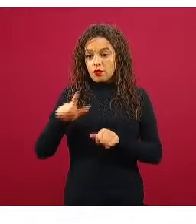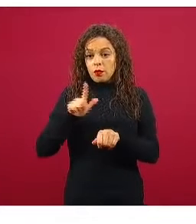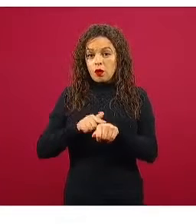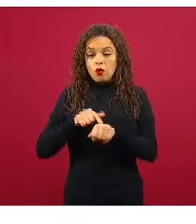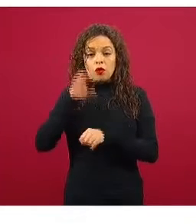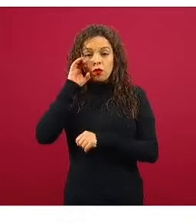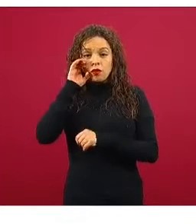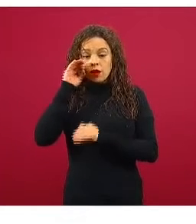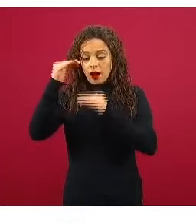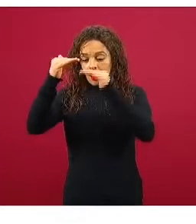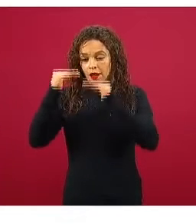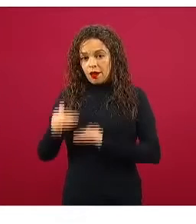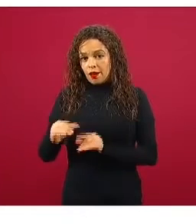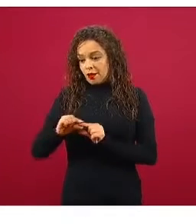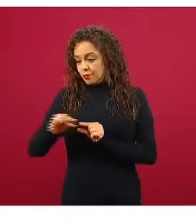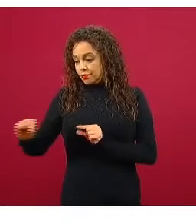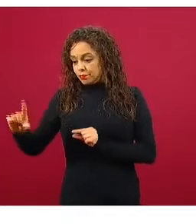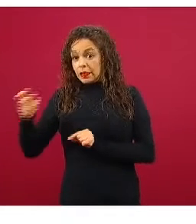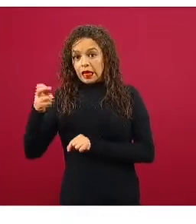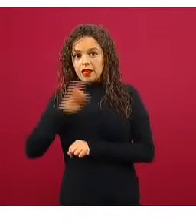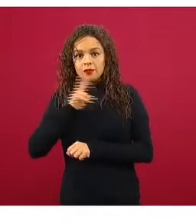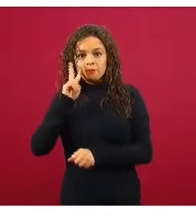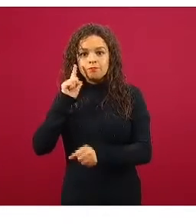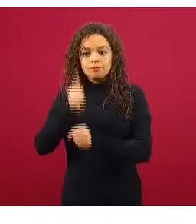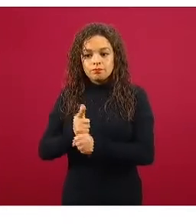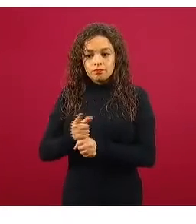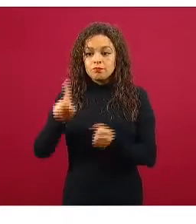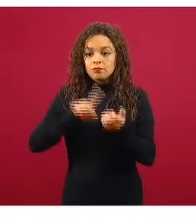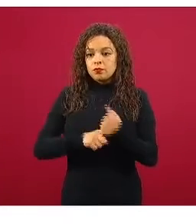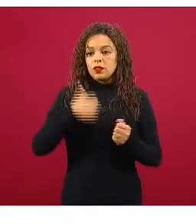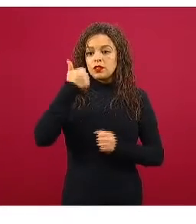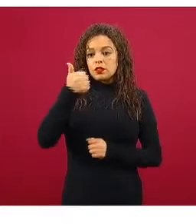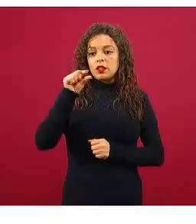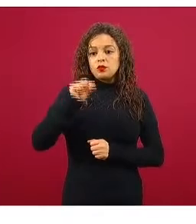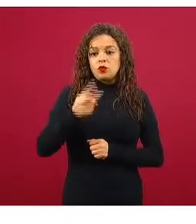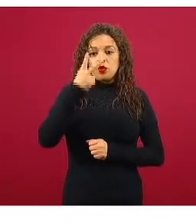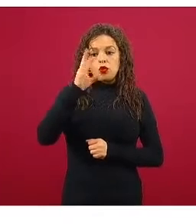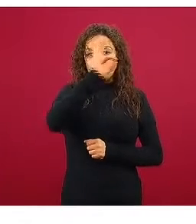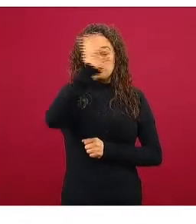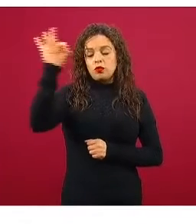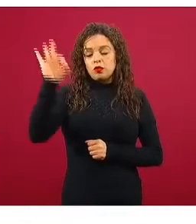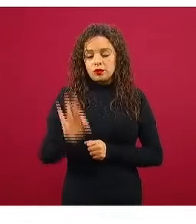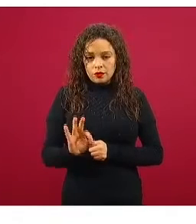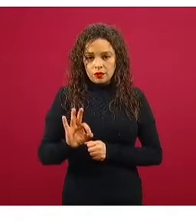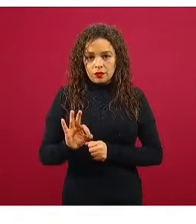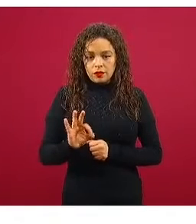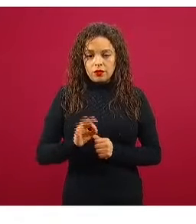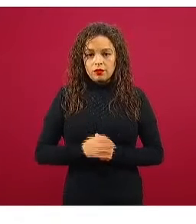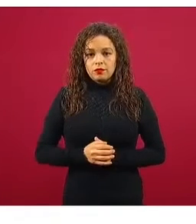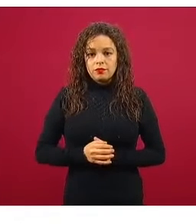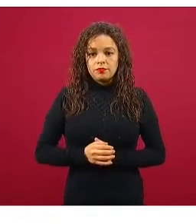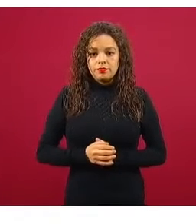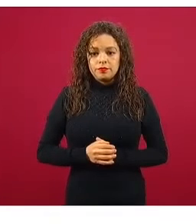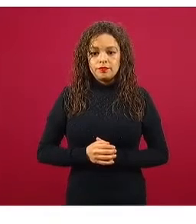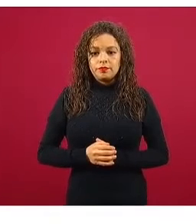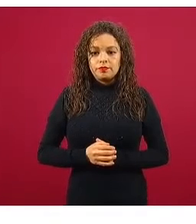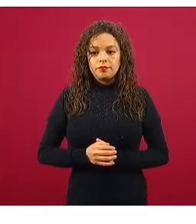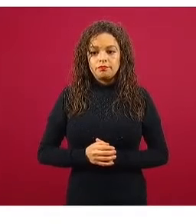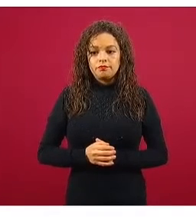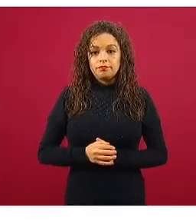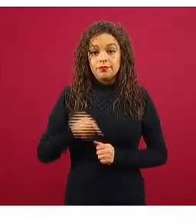inferior, lo cual representa un 6.2% de más